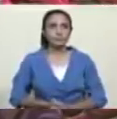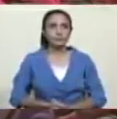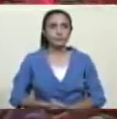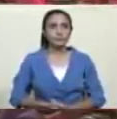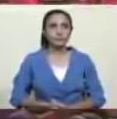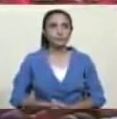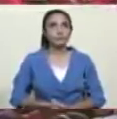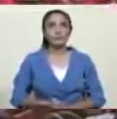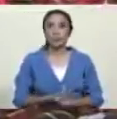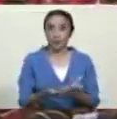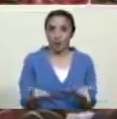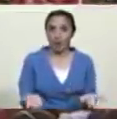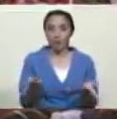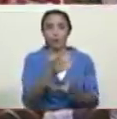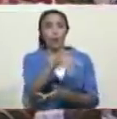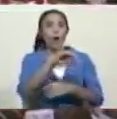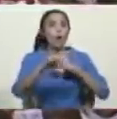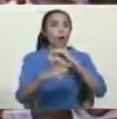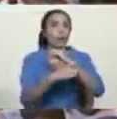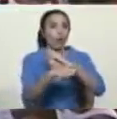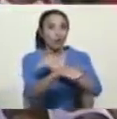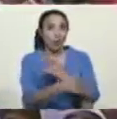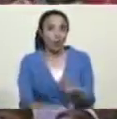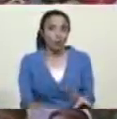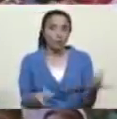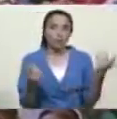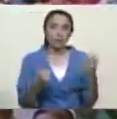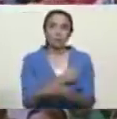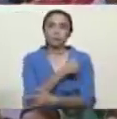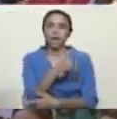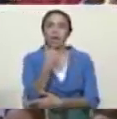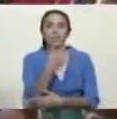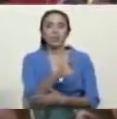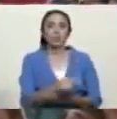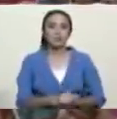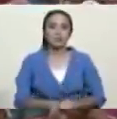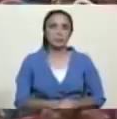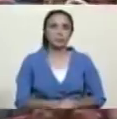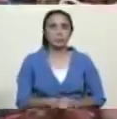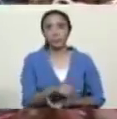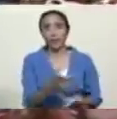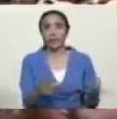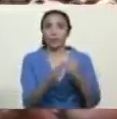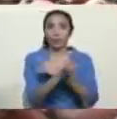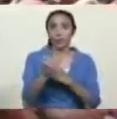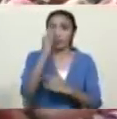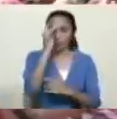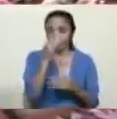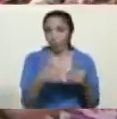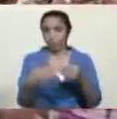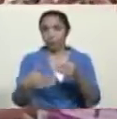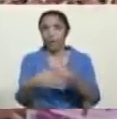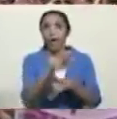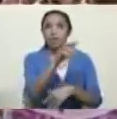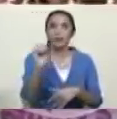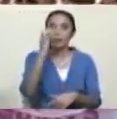Y viene el bolsa este, prófugo de la justicia. Bueno, la cosa no es el 23 de febrero, ahora la dejamos para el